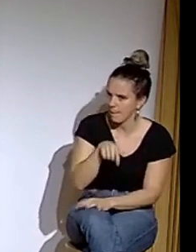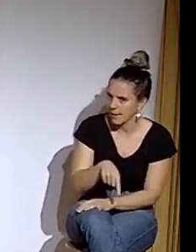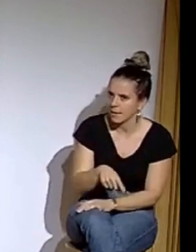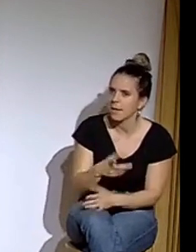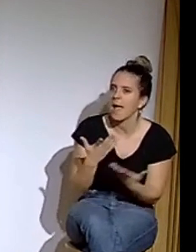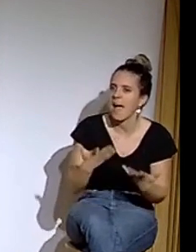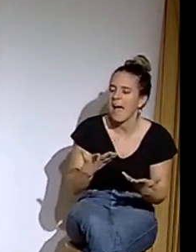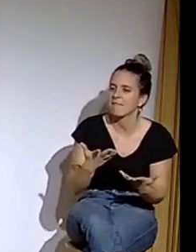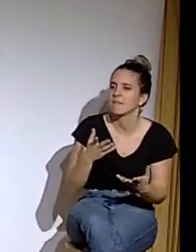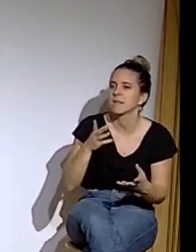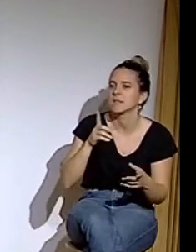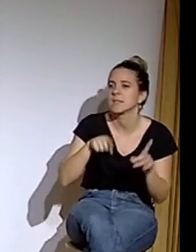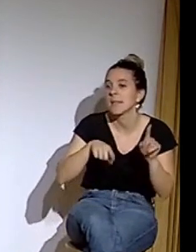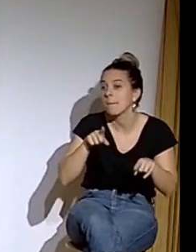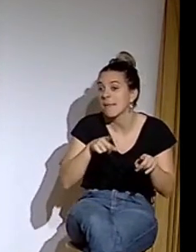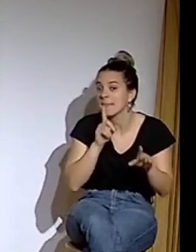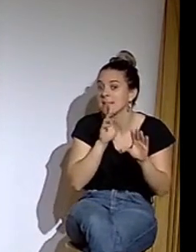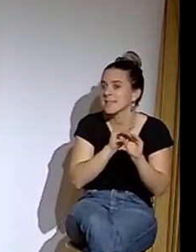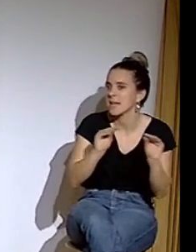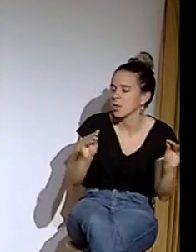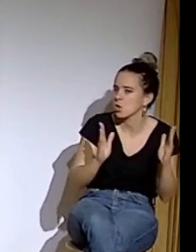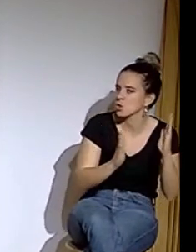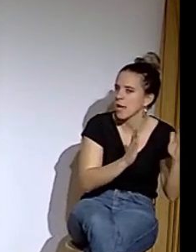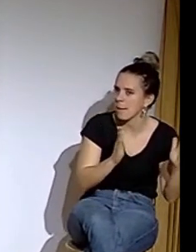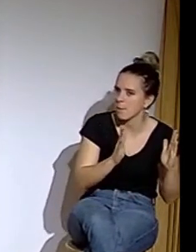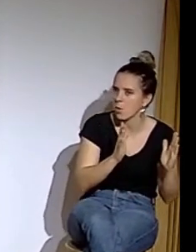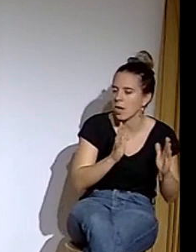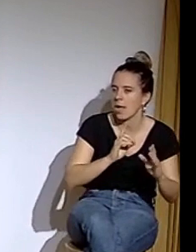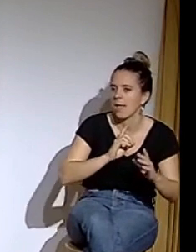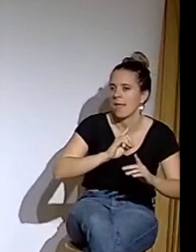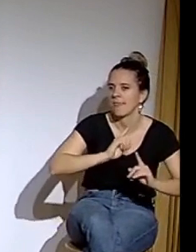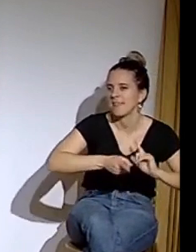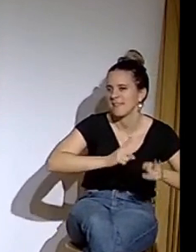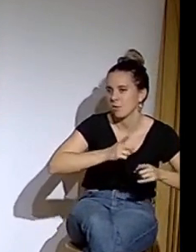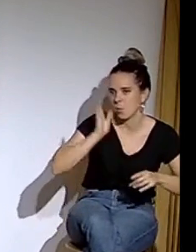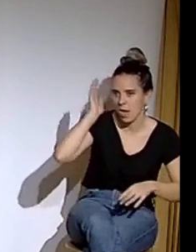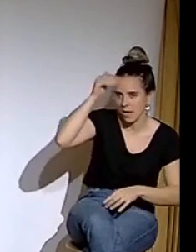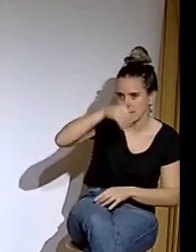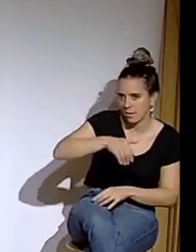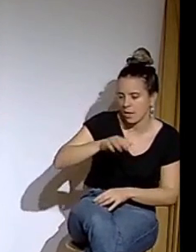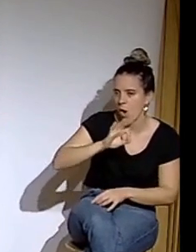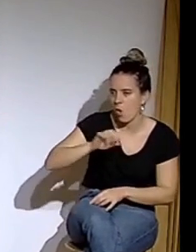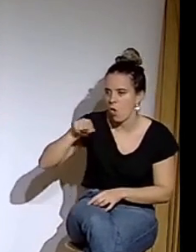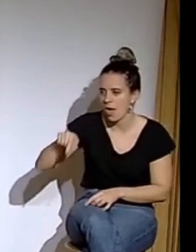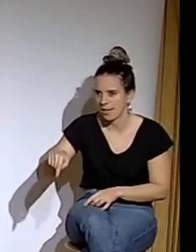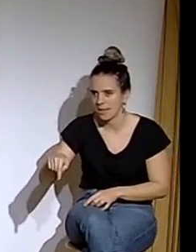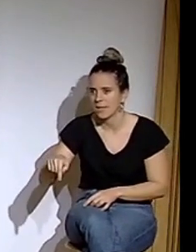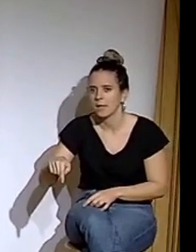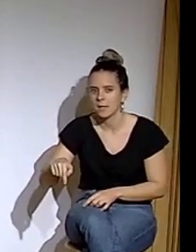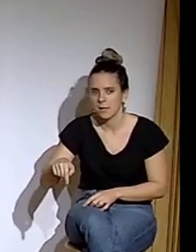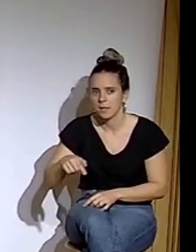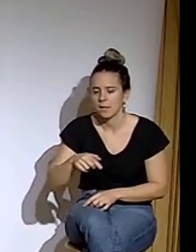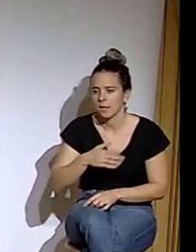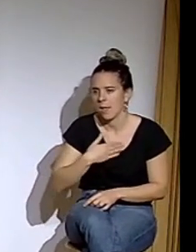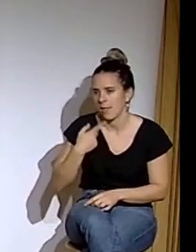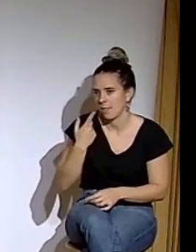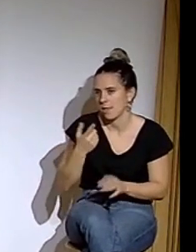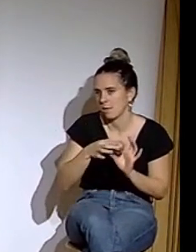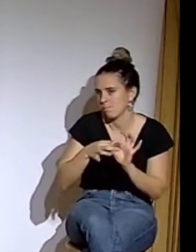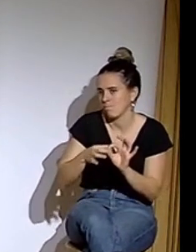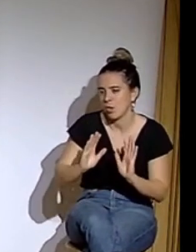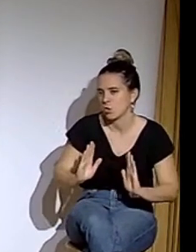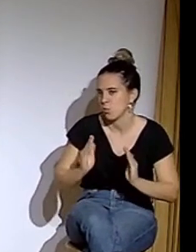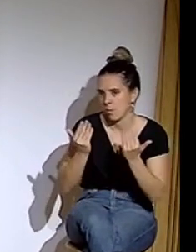a veces depende Qué tipo de silencios en una época determinada tanto en la dictadura Argentina como en la de aquí te iba a la supervivencia también